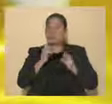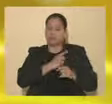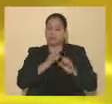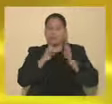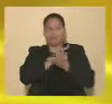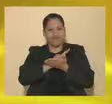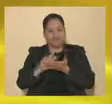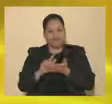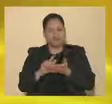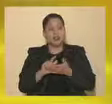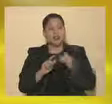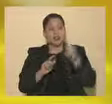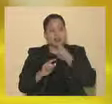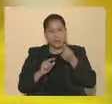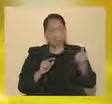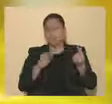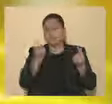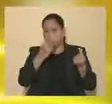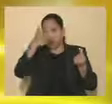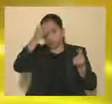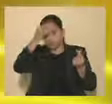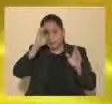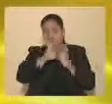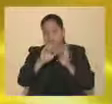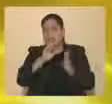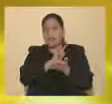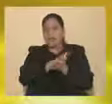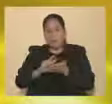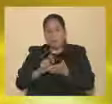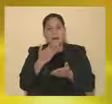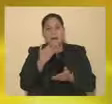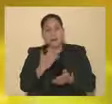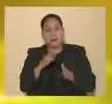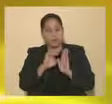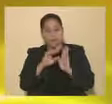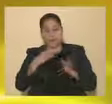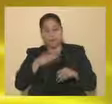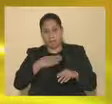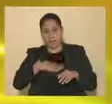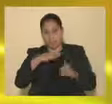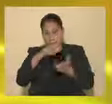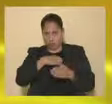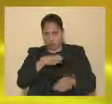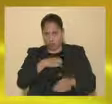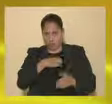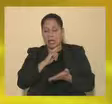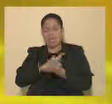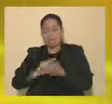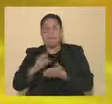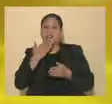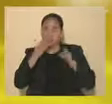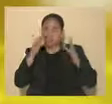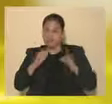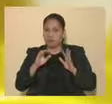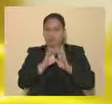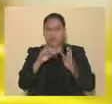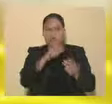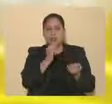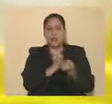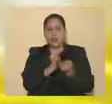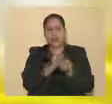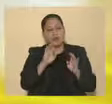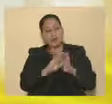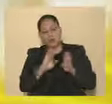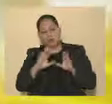Ellos deben de aprender ya a esa edad a limpiarse correctamente, por ejemplo, después de ir al baño. ¿No? Tenemos que explicarles cuál es la manera adecuada de que